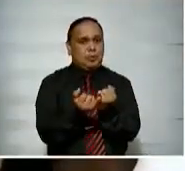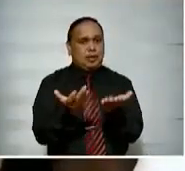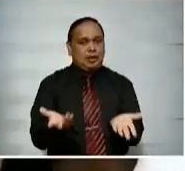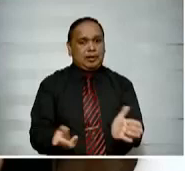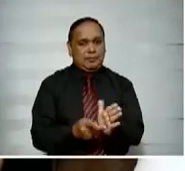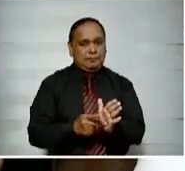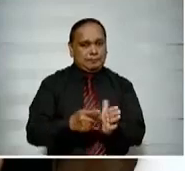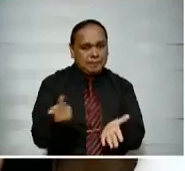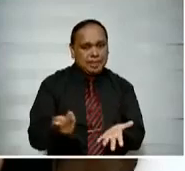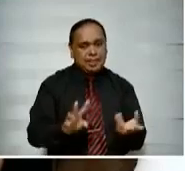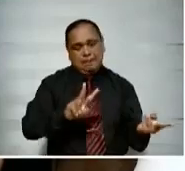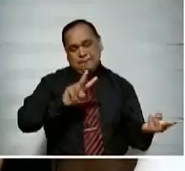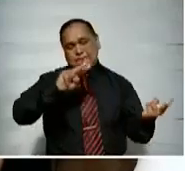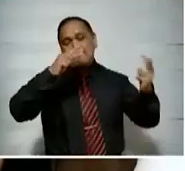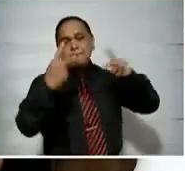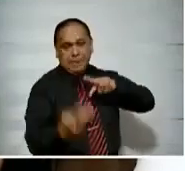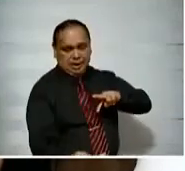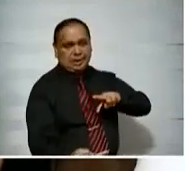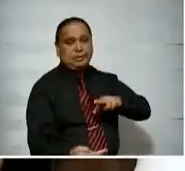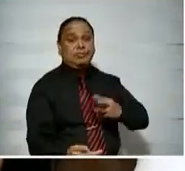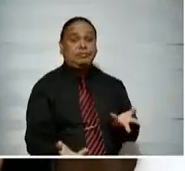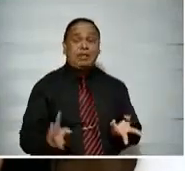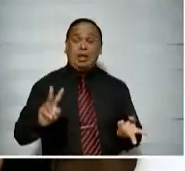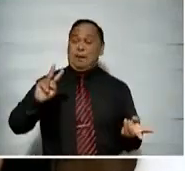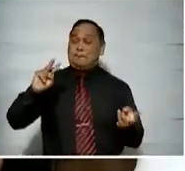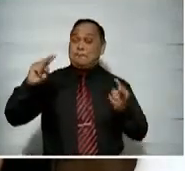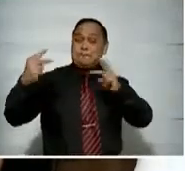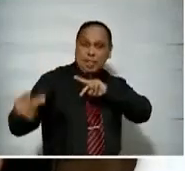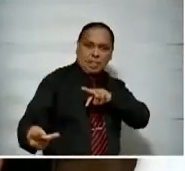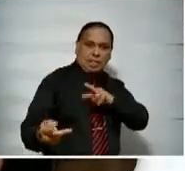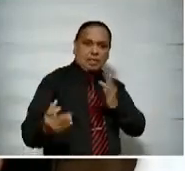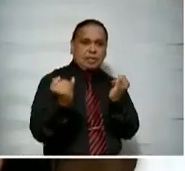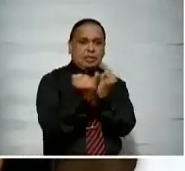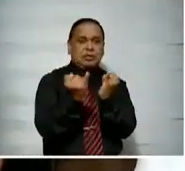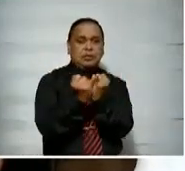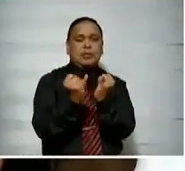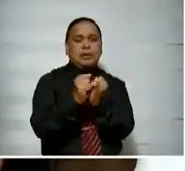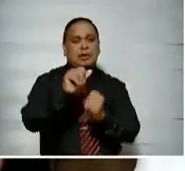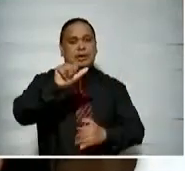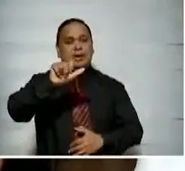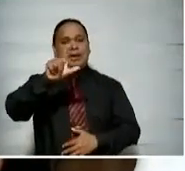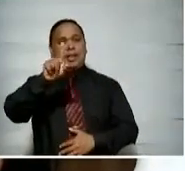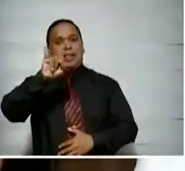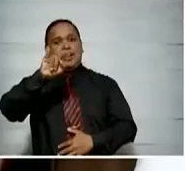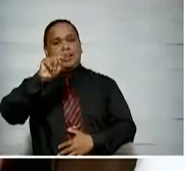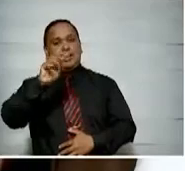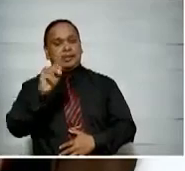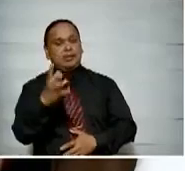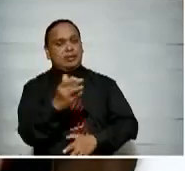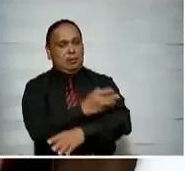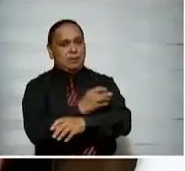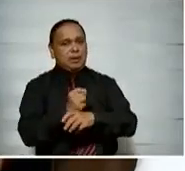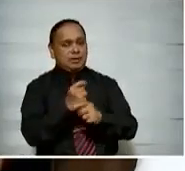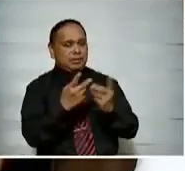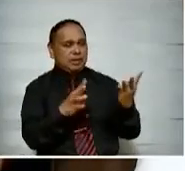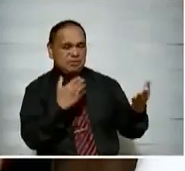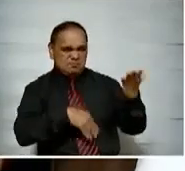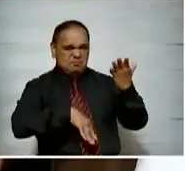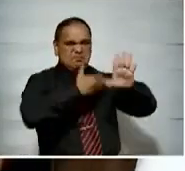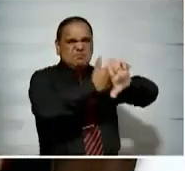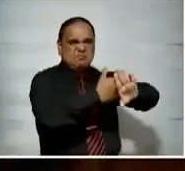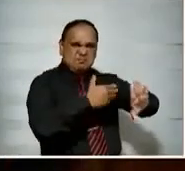la gente donde los ve, los abuchea. Incluso a los brothers ya también le está pasando factura a esa relación. Sí,